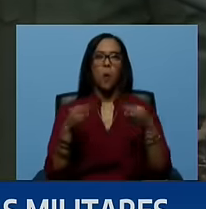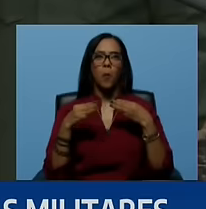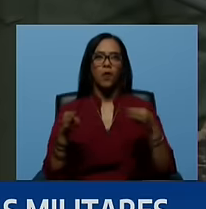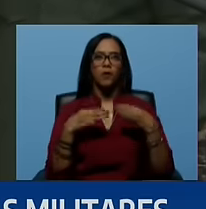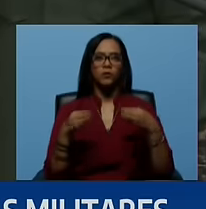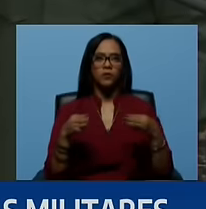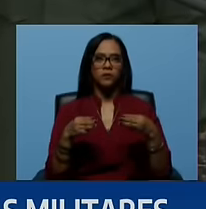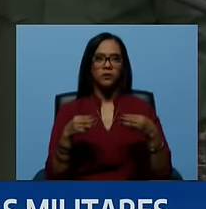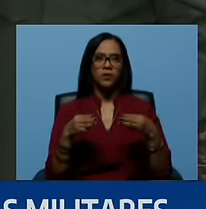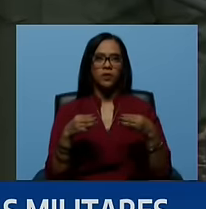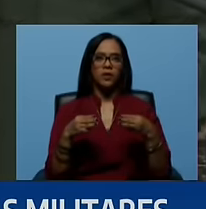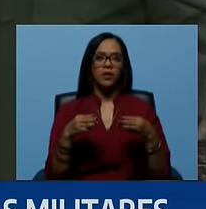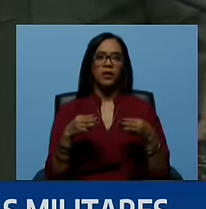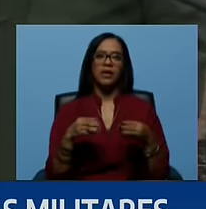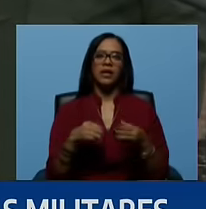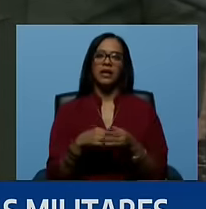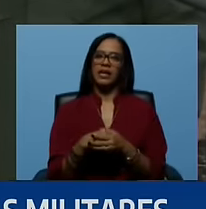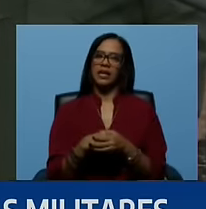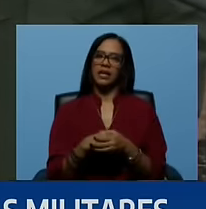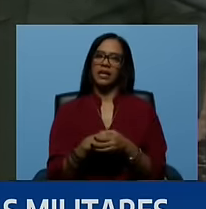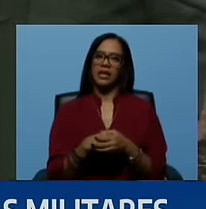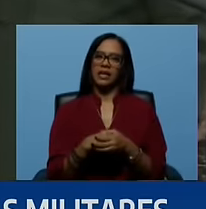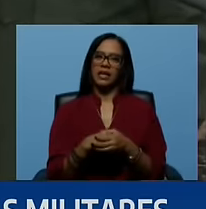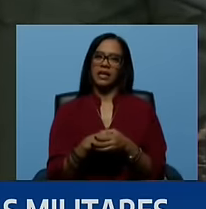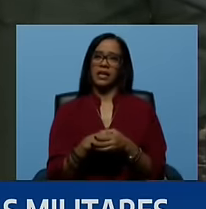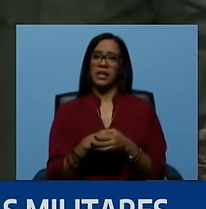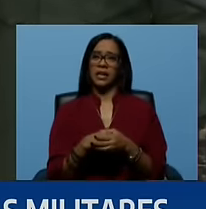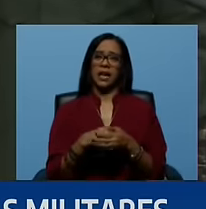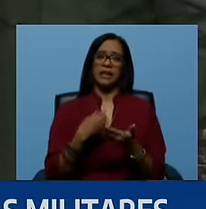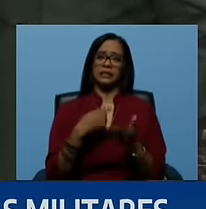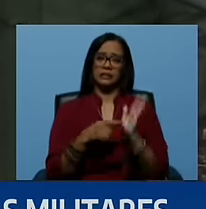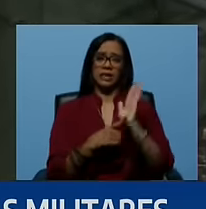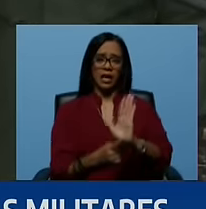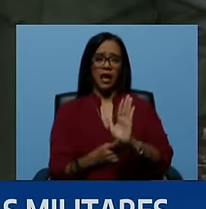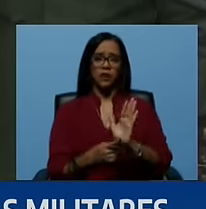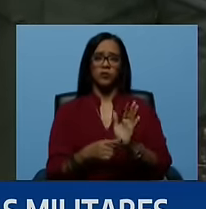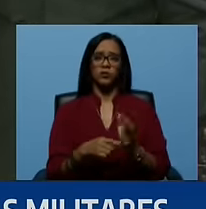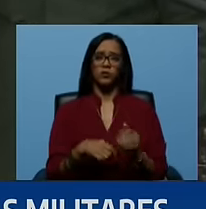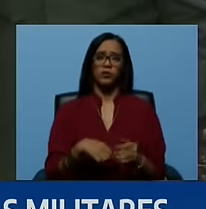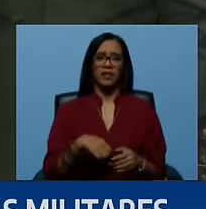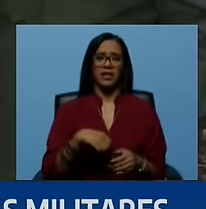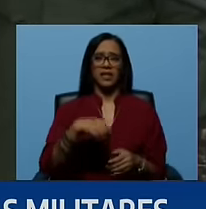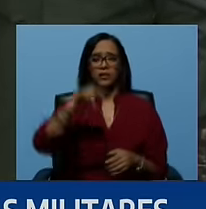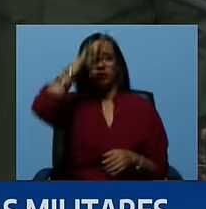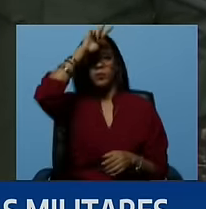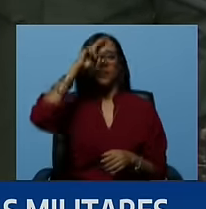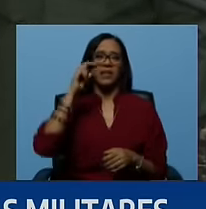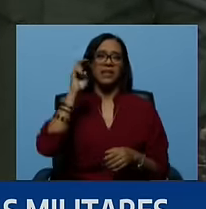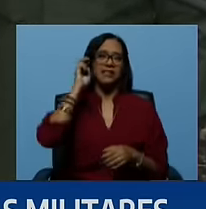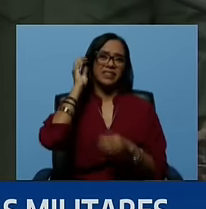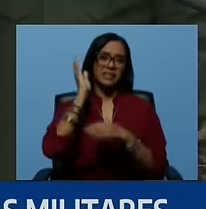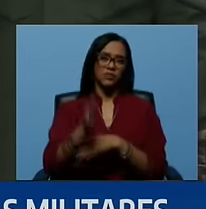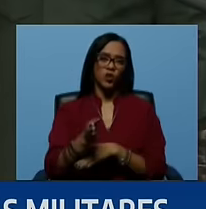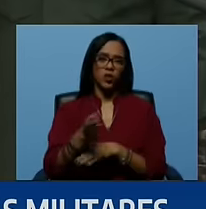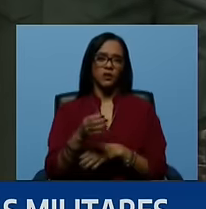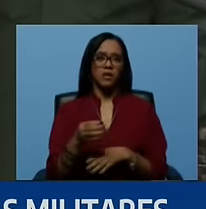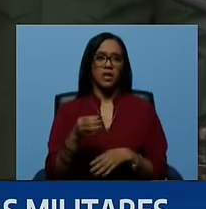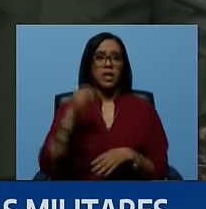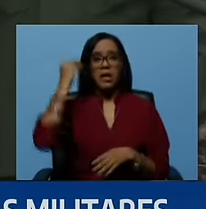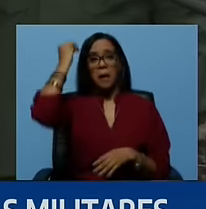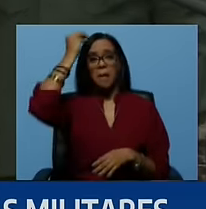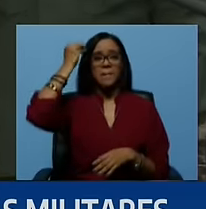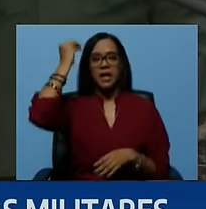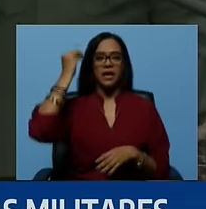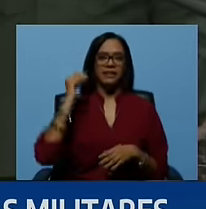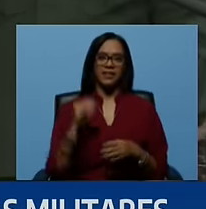públicos que han sacado sus ridículas sanciones creen que chantajean